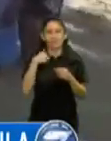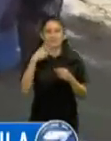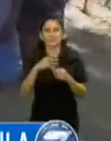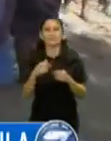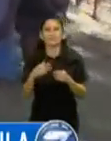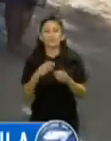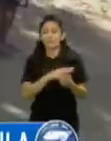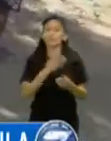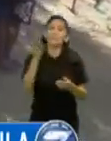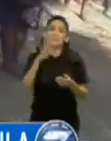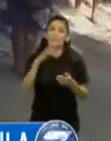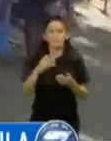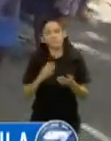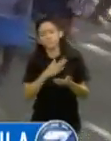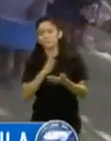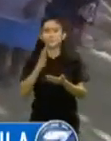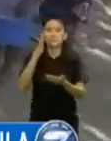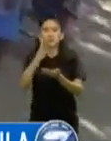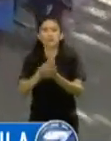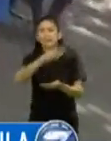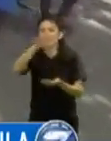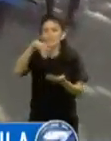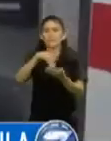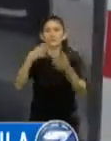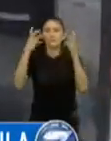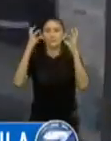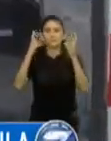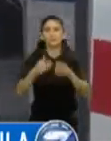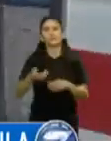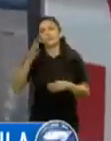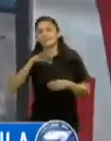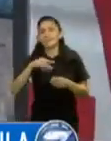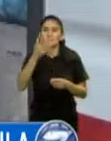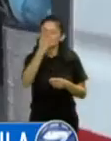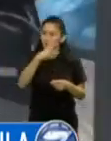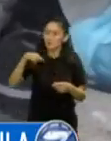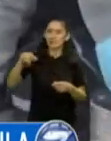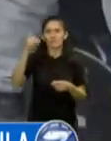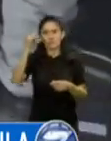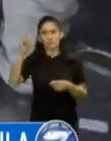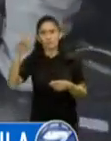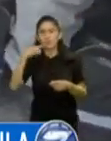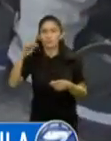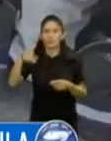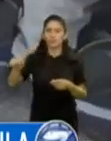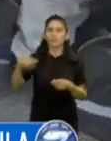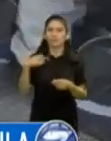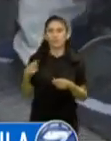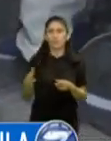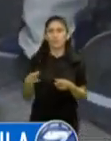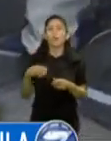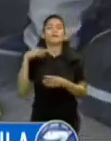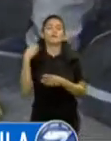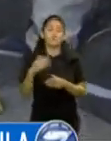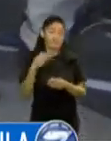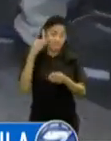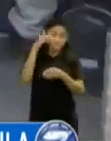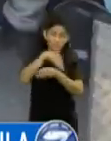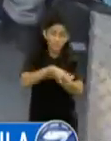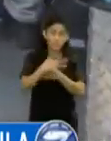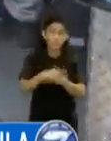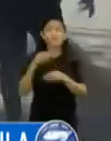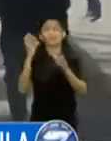luego continuar el viaje a su lugar de residencia en Agua Blanca, Jutiapa. Bomberos voluntarios a bordo de 3 unidades llegaron al lugar del